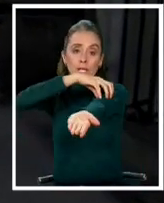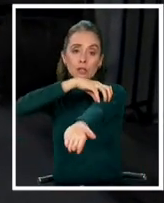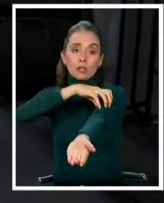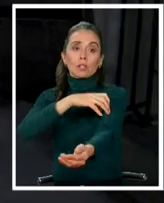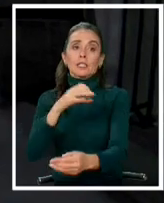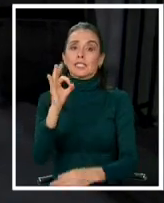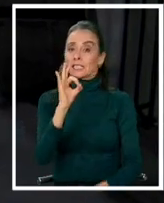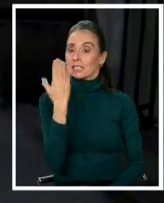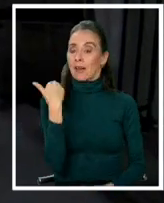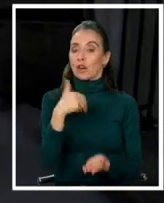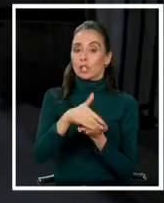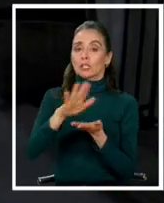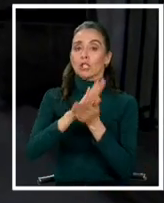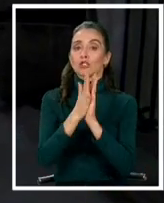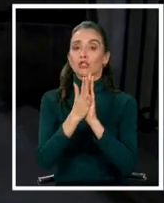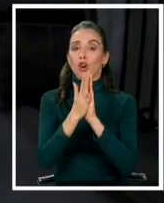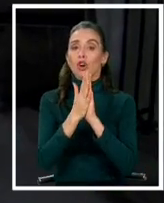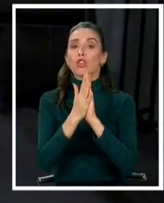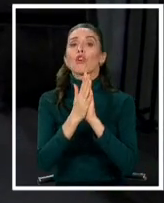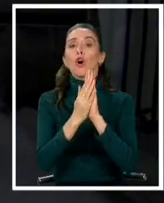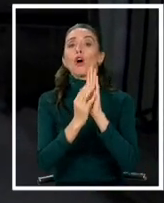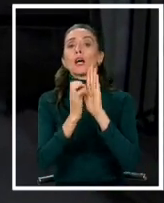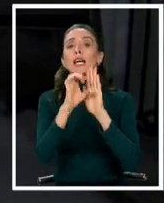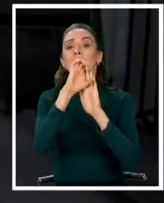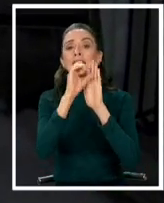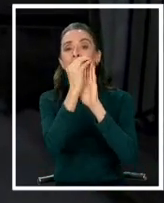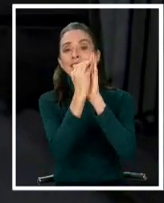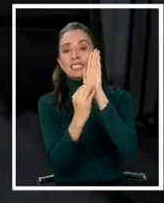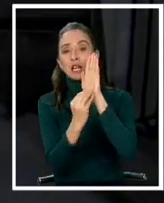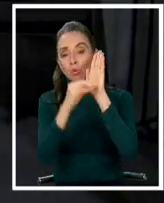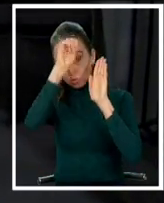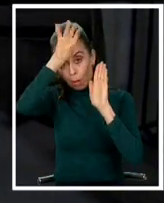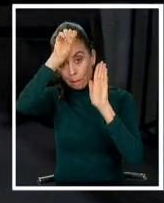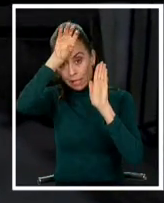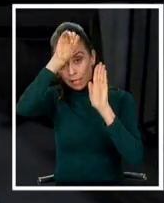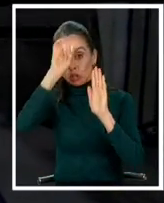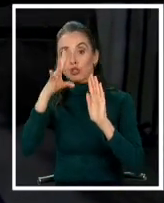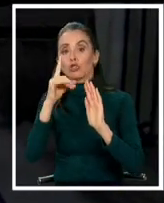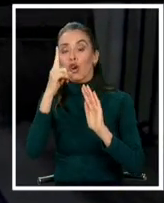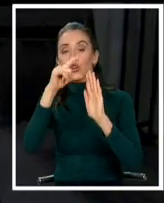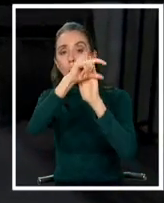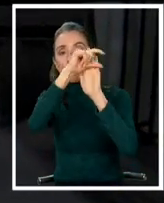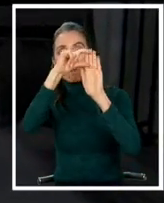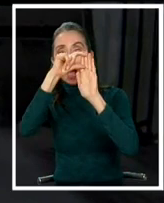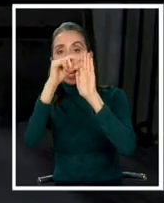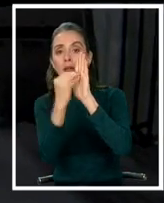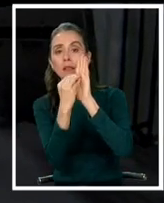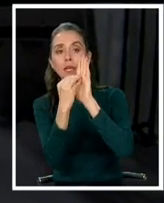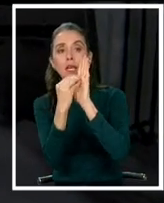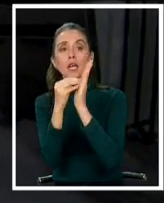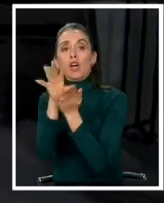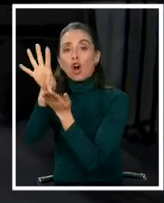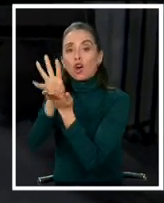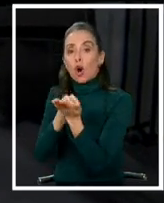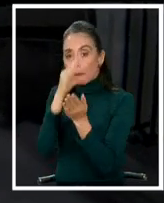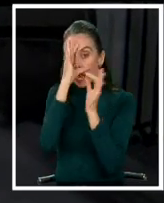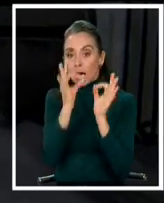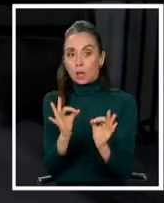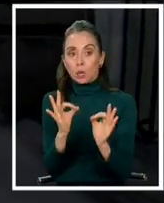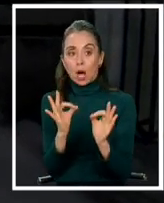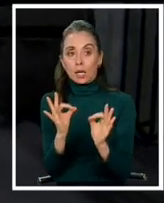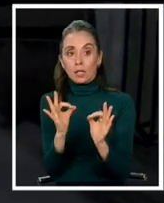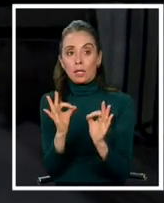día sábado se haya rechazado todo el estatuto minero. Quedó solo la primera parte, que es una copia exacta de